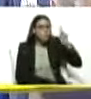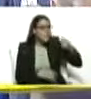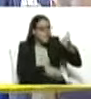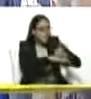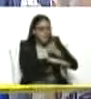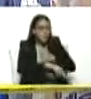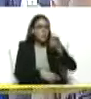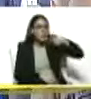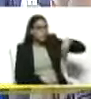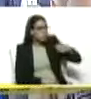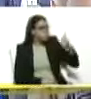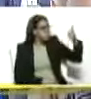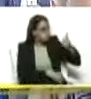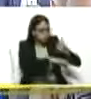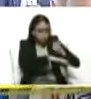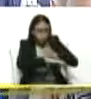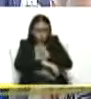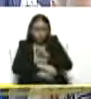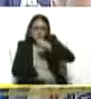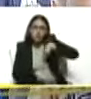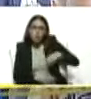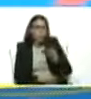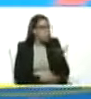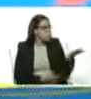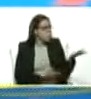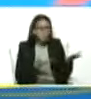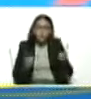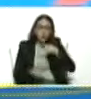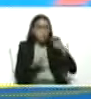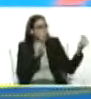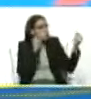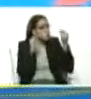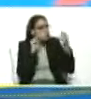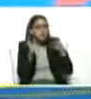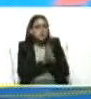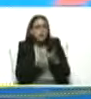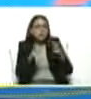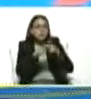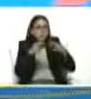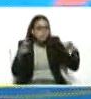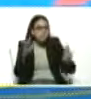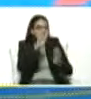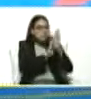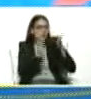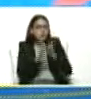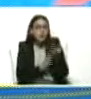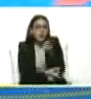Tellechea. Cuando estamos hablando de crecimiento económico real,